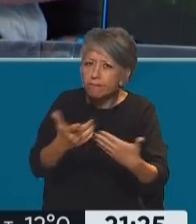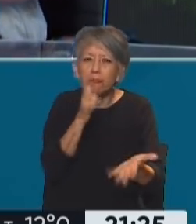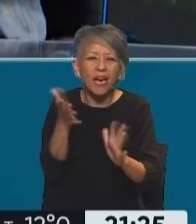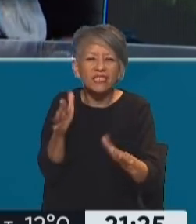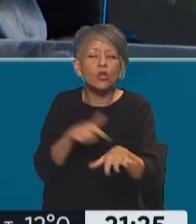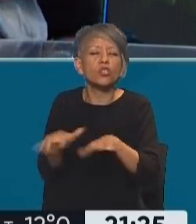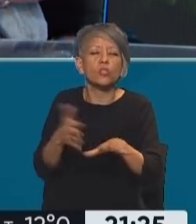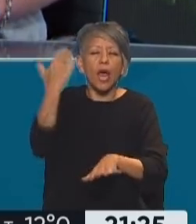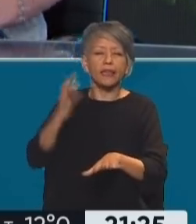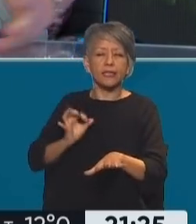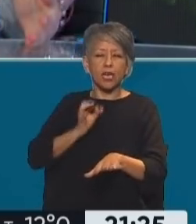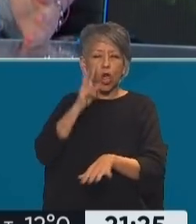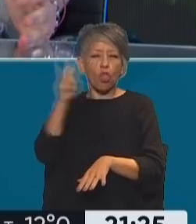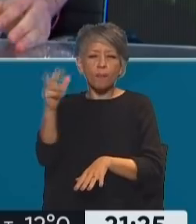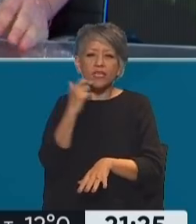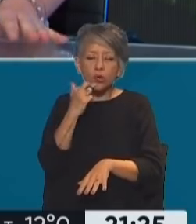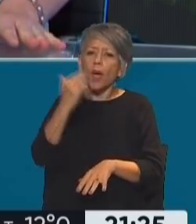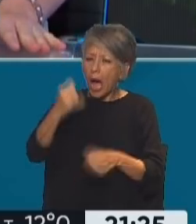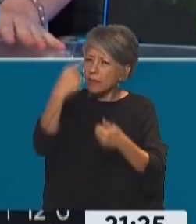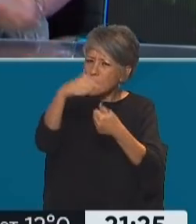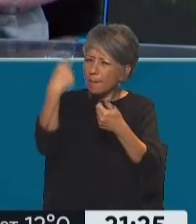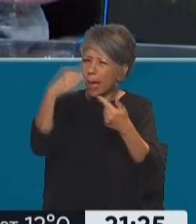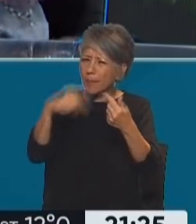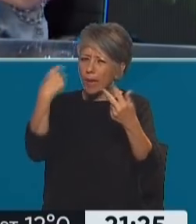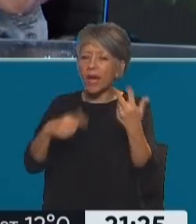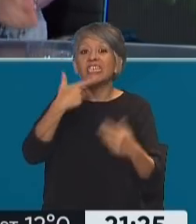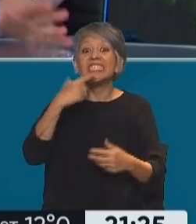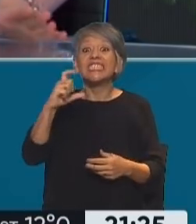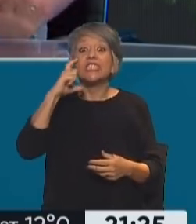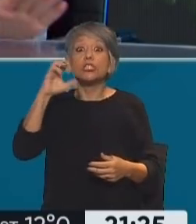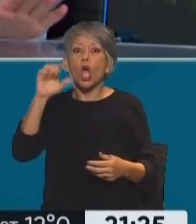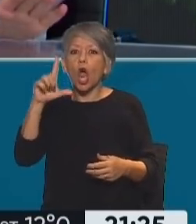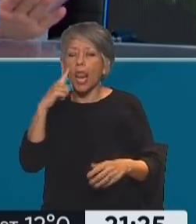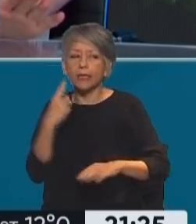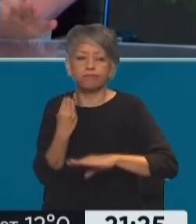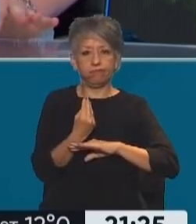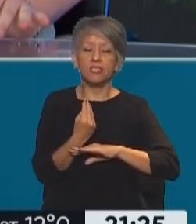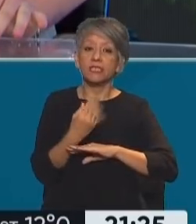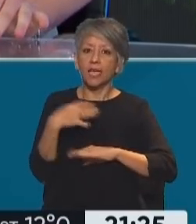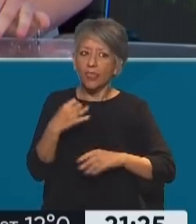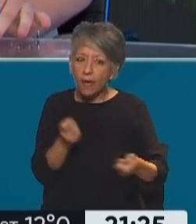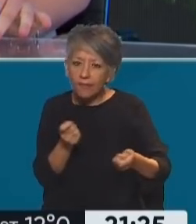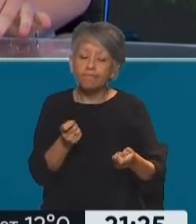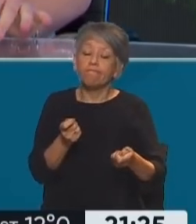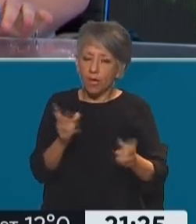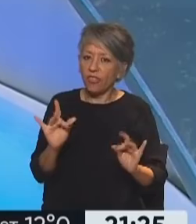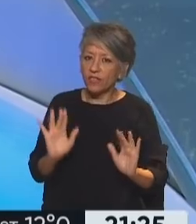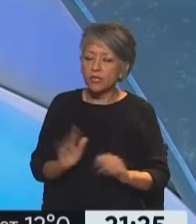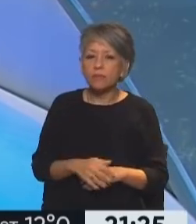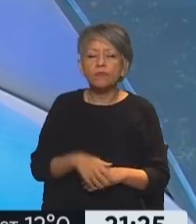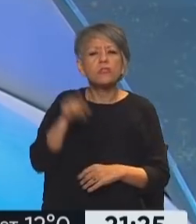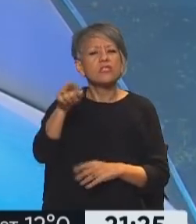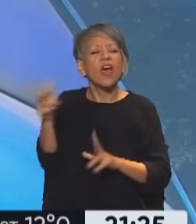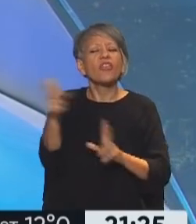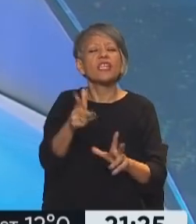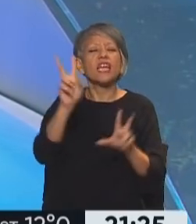tener varios desafíos, varias aristas a tener en cuenta que son nada fáciles de equilibrar en este momento. Nasa, hablaste de las reuniones y a eso hacíamos referencia